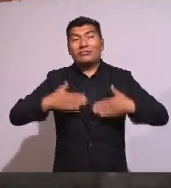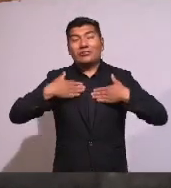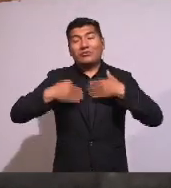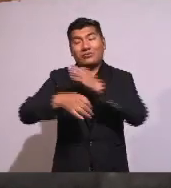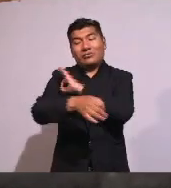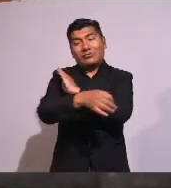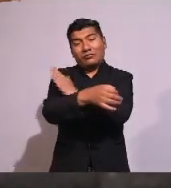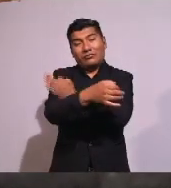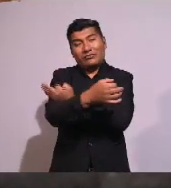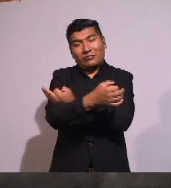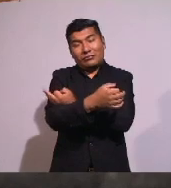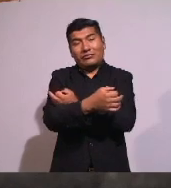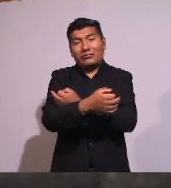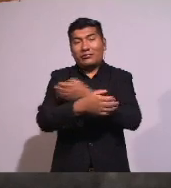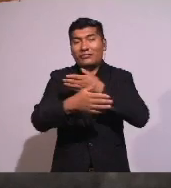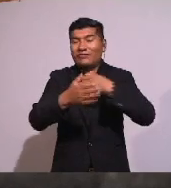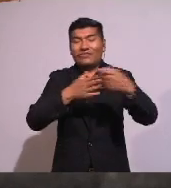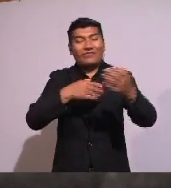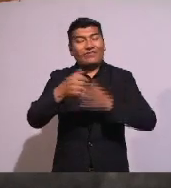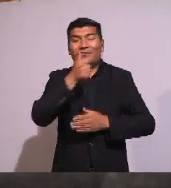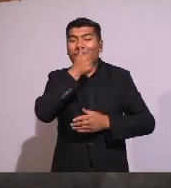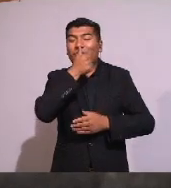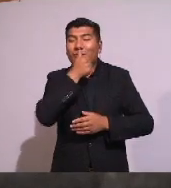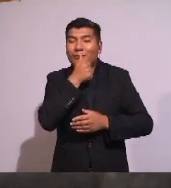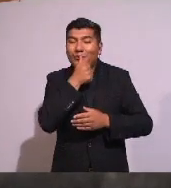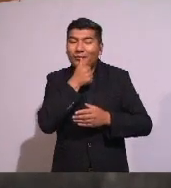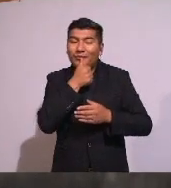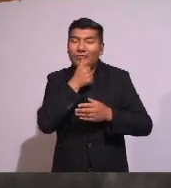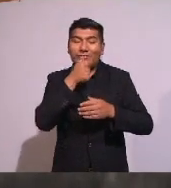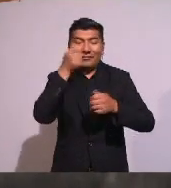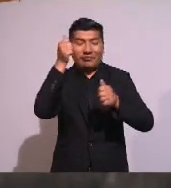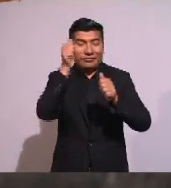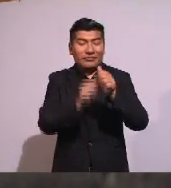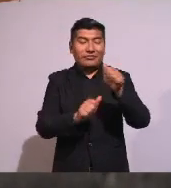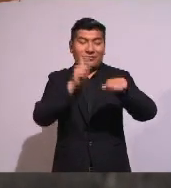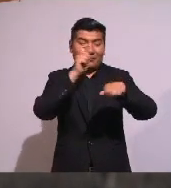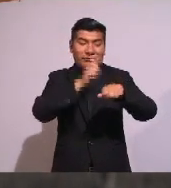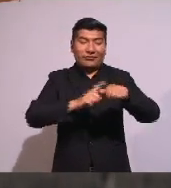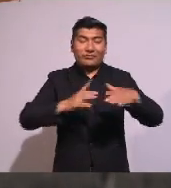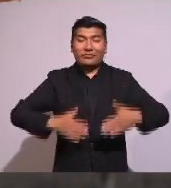para recuperarse de las dificultades de cada momento de la vida.